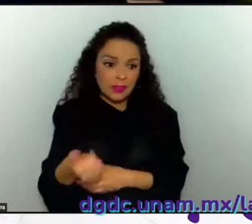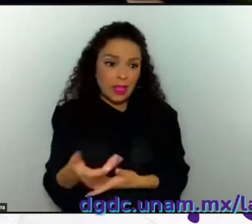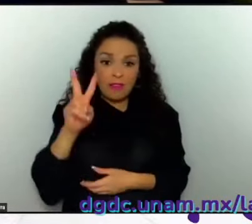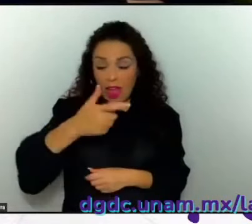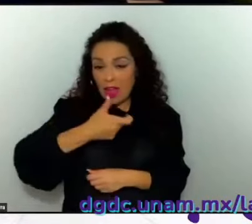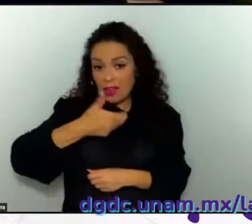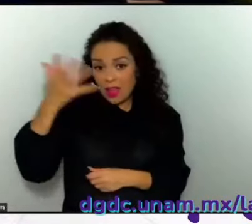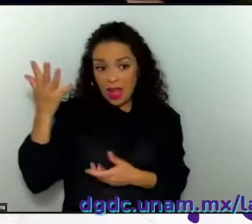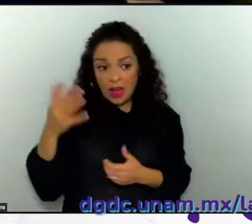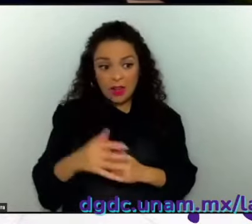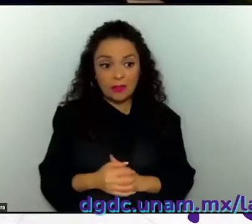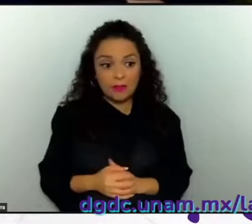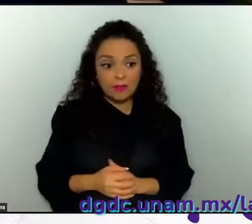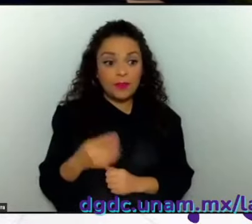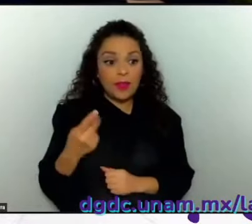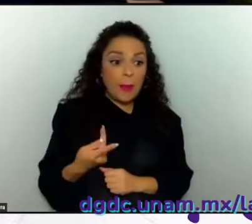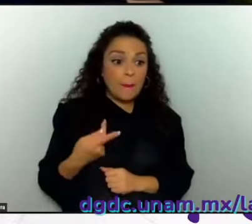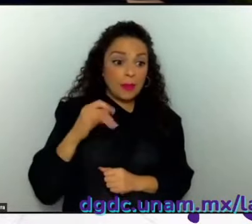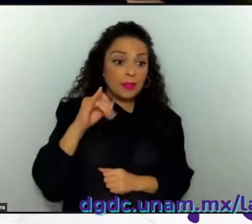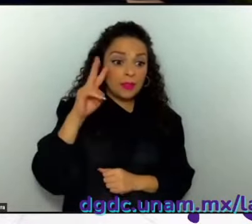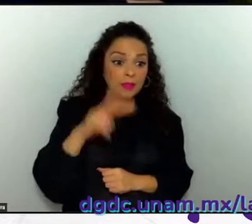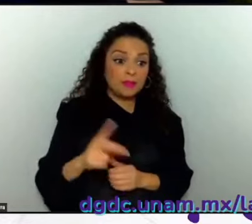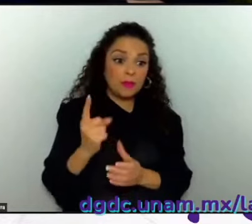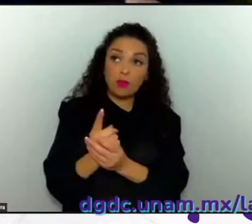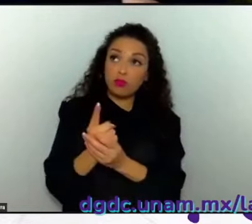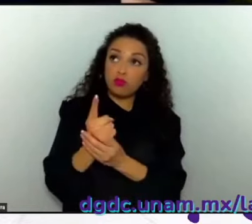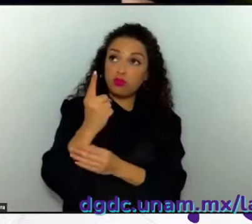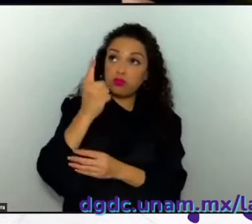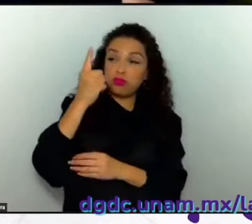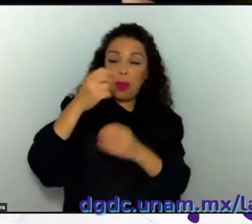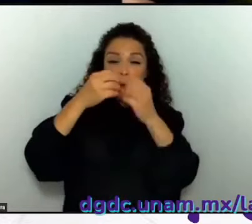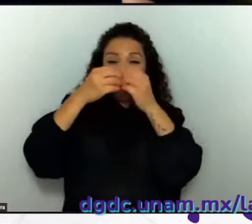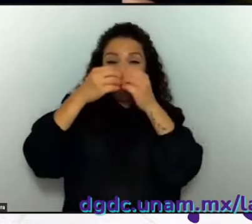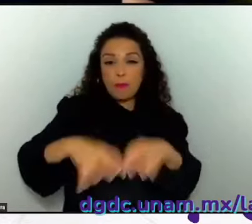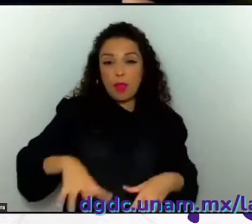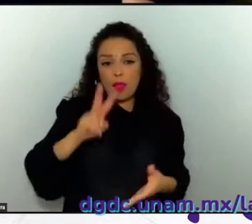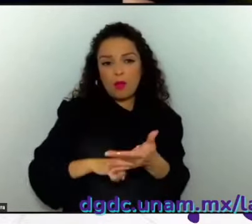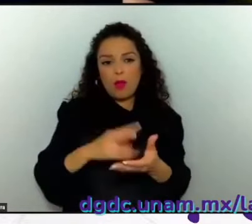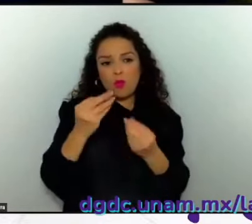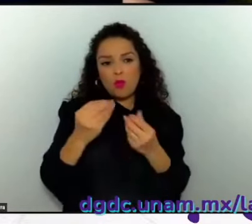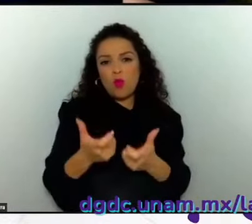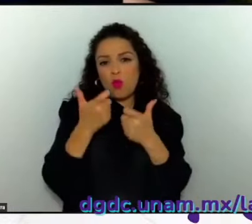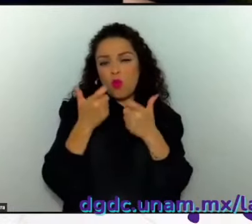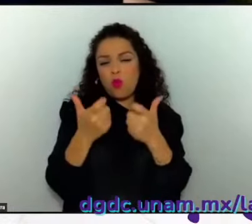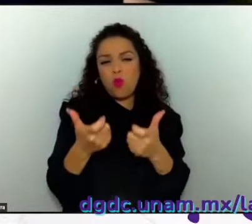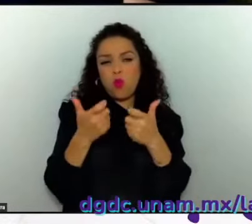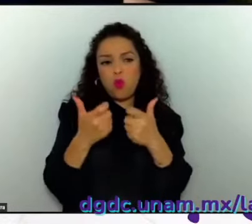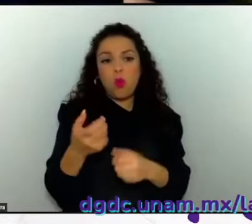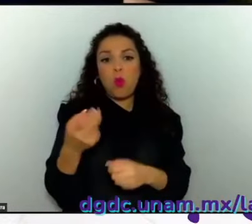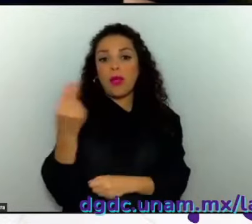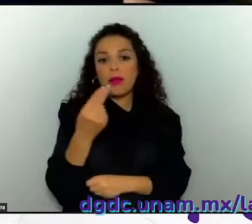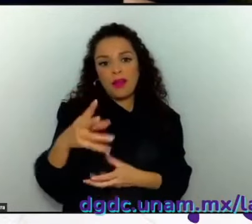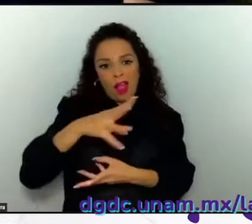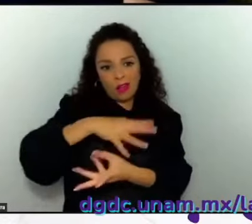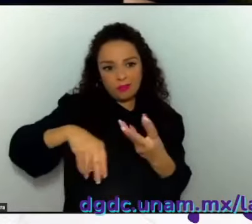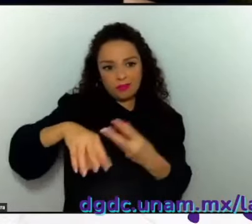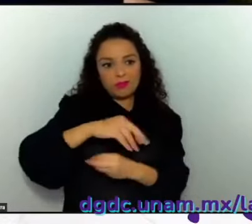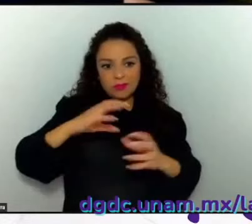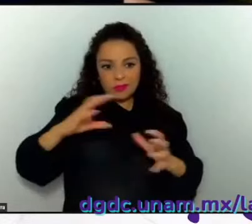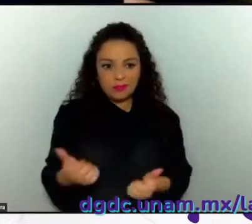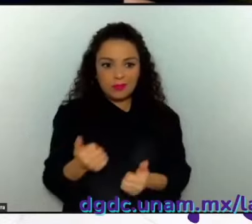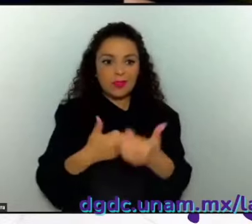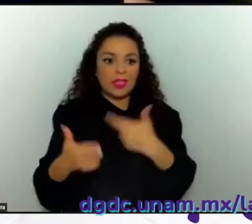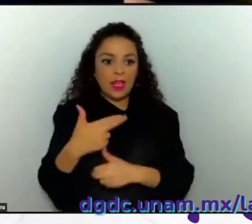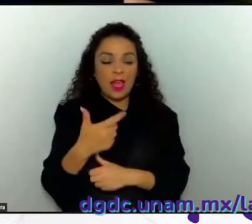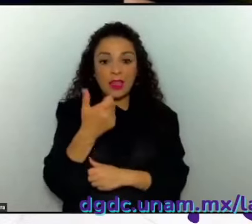cambio, Elon Musk sí le importa porque pierde un cohete que valía muchísimo dinero, entonces más le vale recuperarlo. Entonces, creo que en ese sentido, el que este tipo de cosas han hecho que